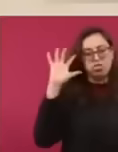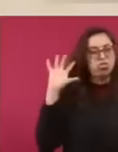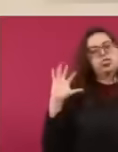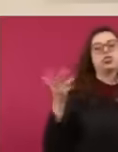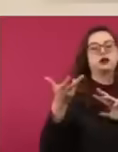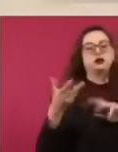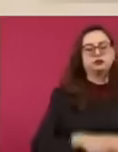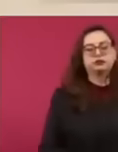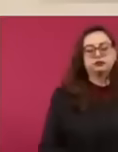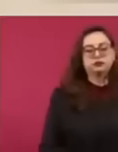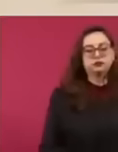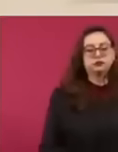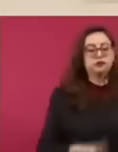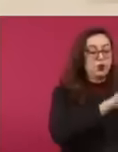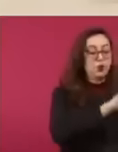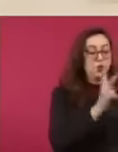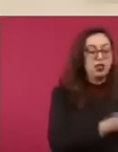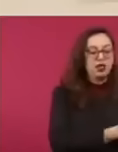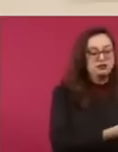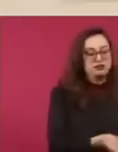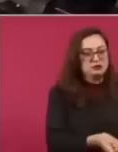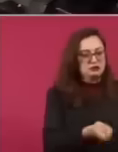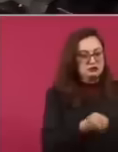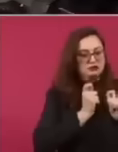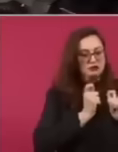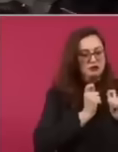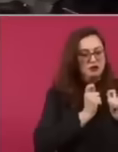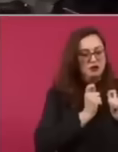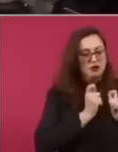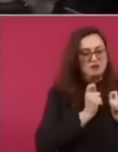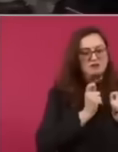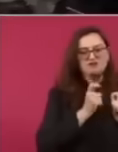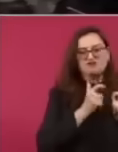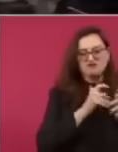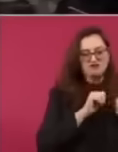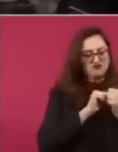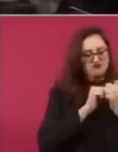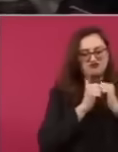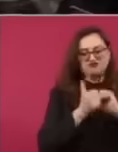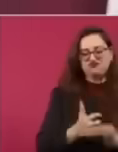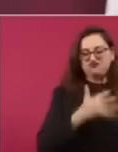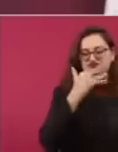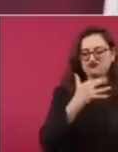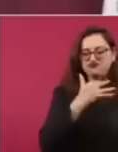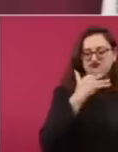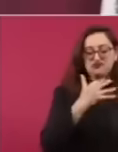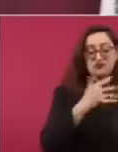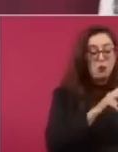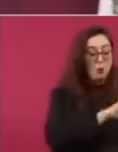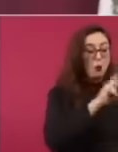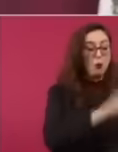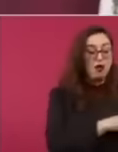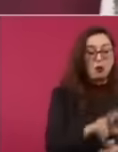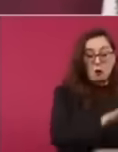Y el poder corrompe, y el poder absoluto, si no hay principios, corrompe absolutamente.